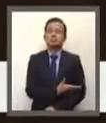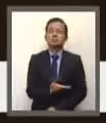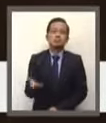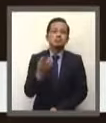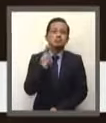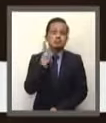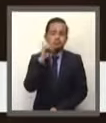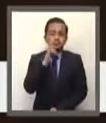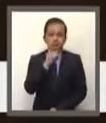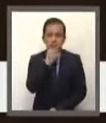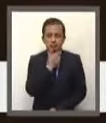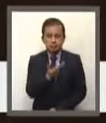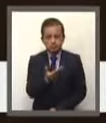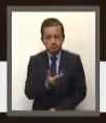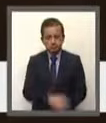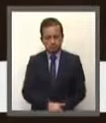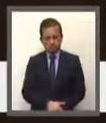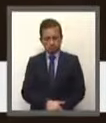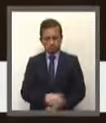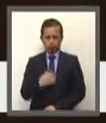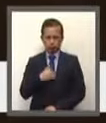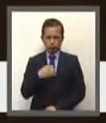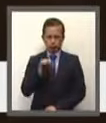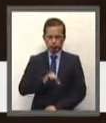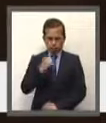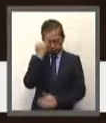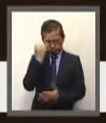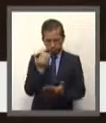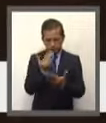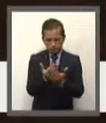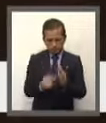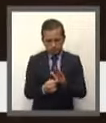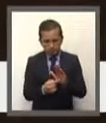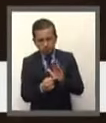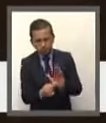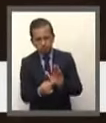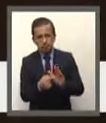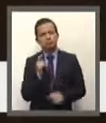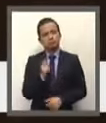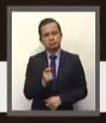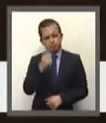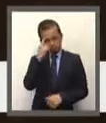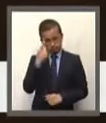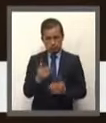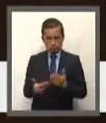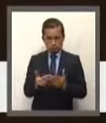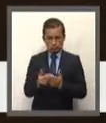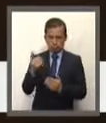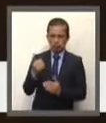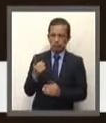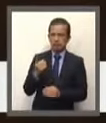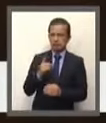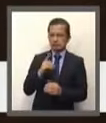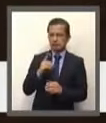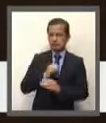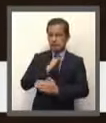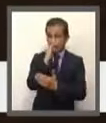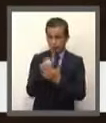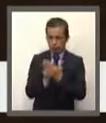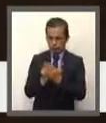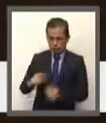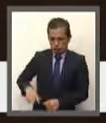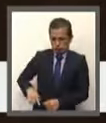ustedes una iniciativa para modificar el actual formato del informe de gobierno del presidente de